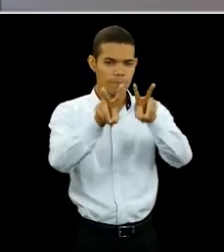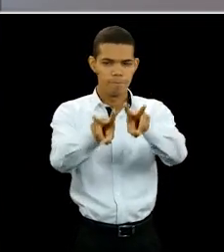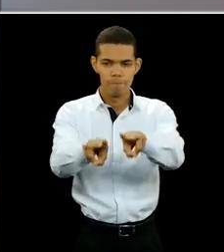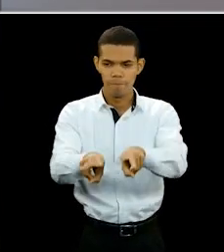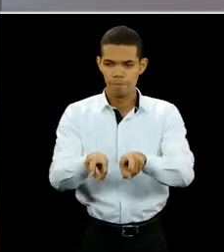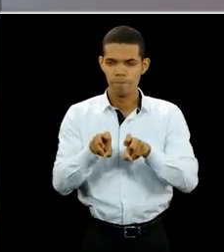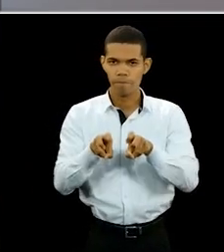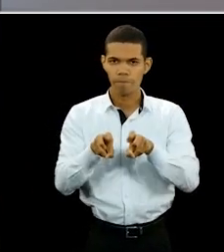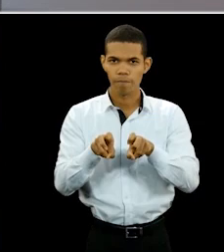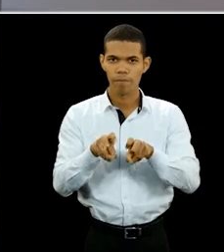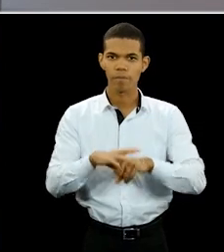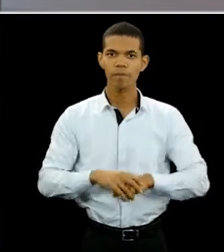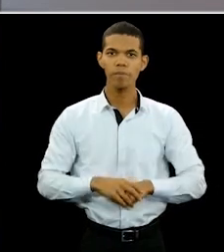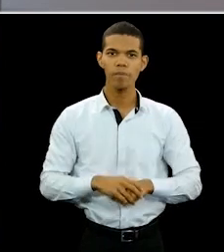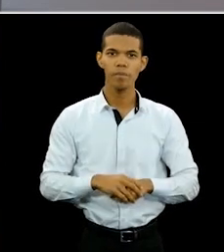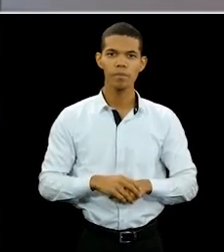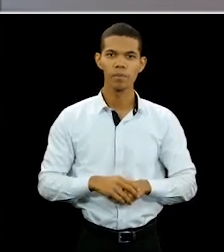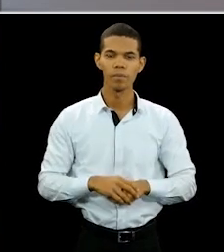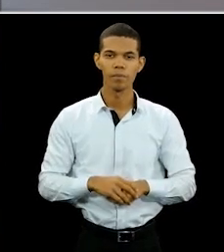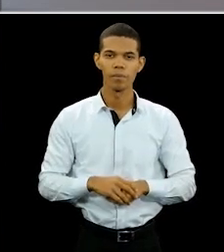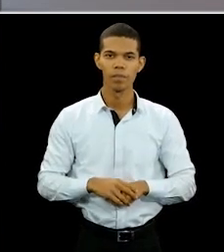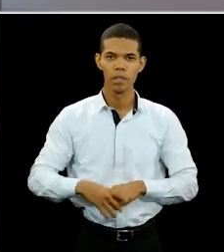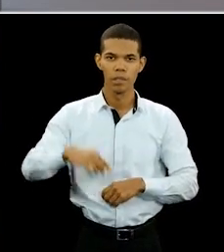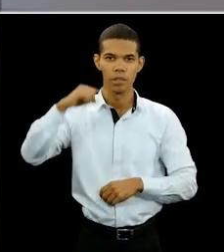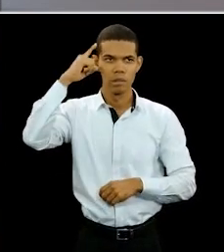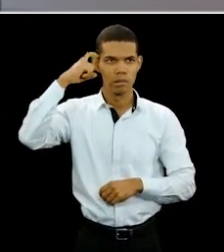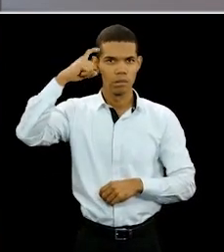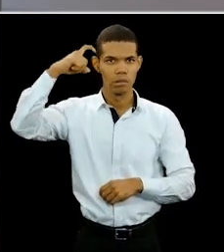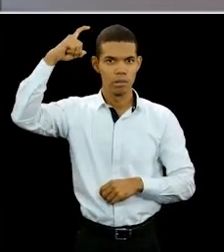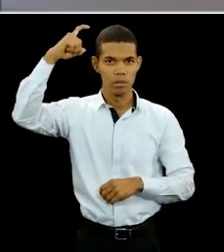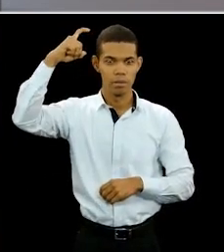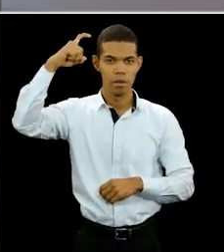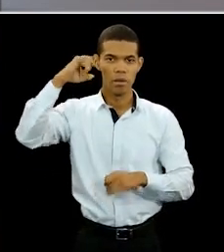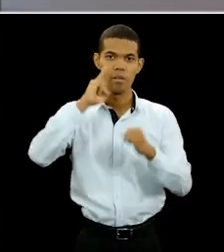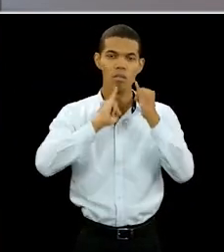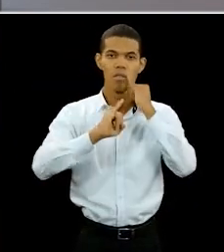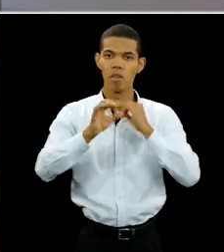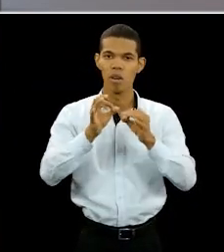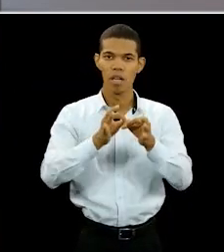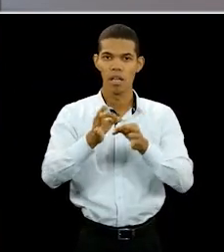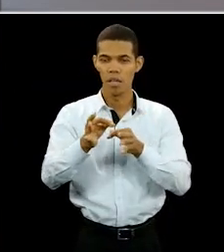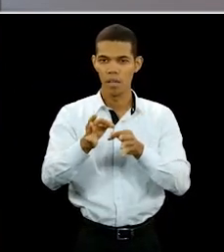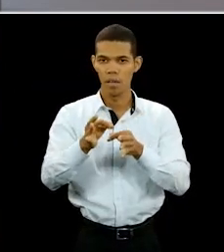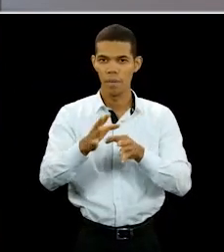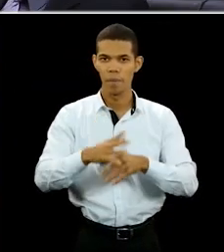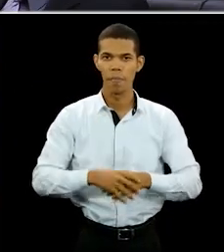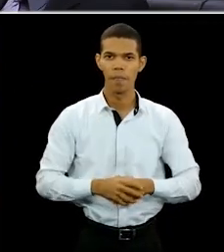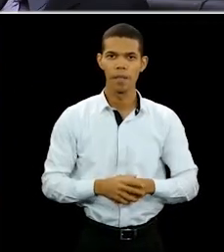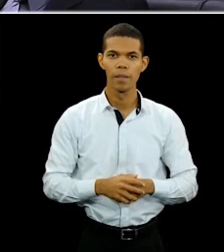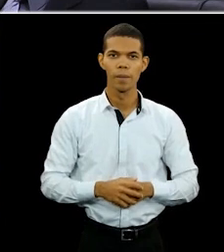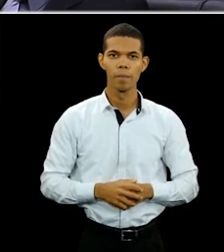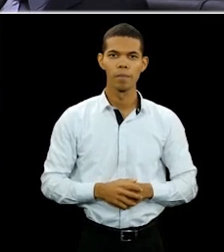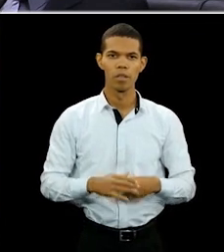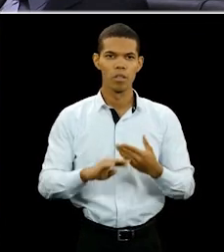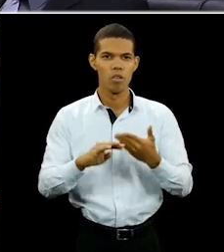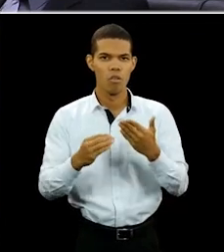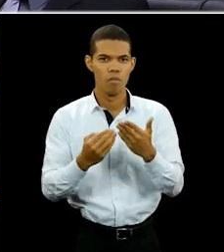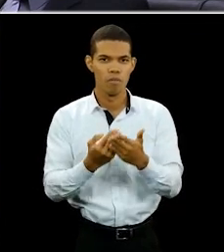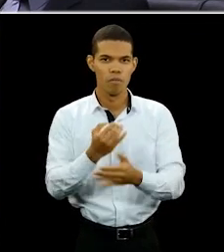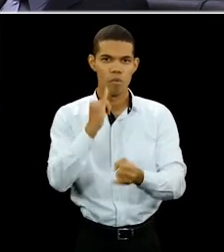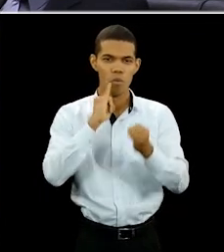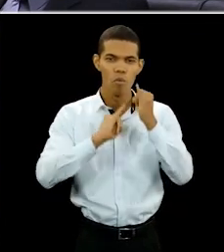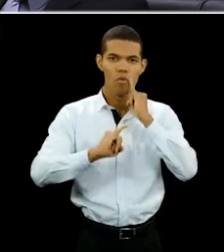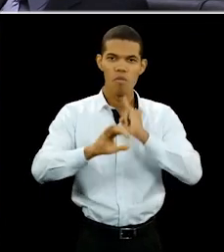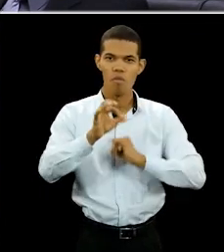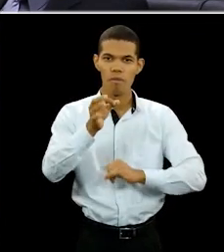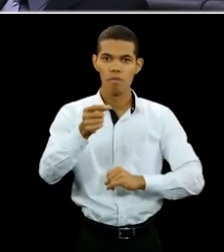solamente el estado de Israel o de Judá en sí sino también todo lo que para un israelita el símbolo de